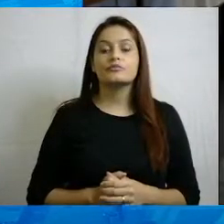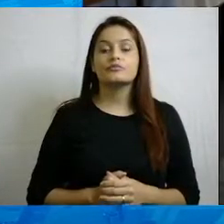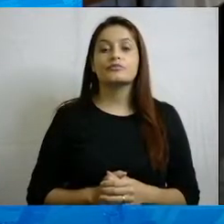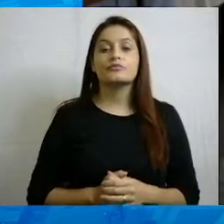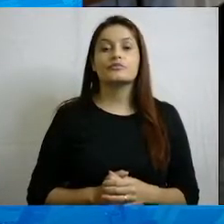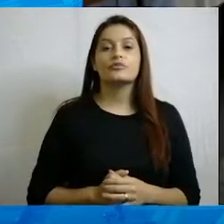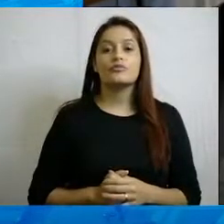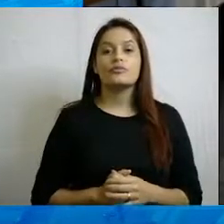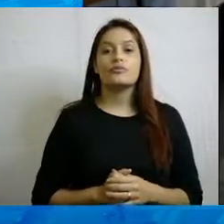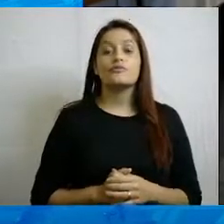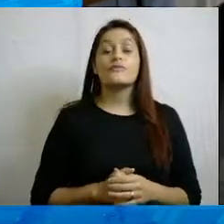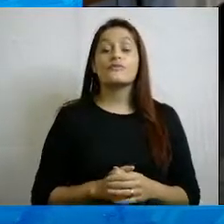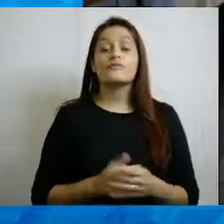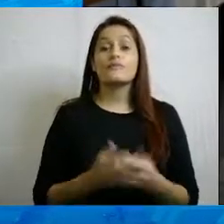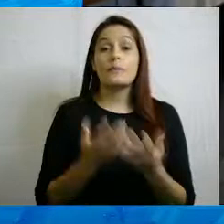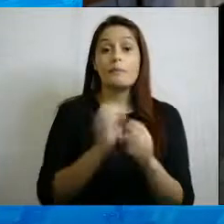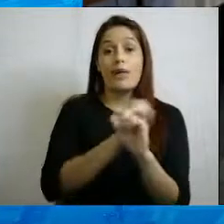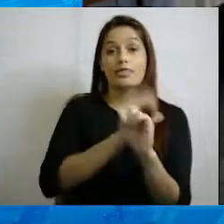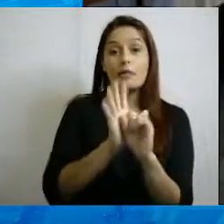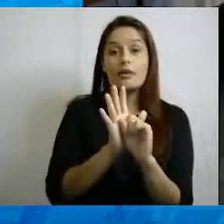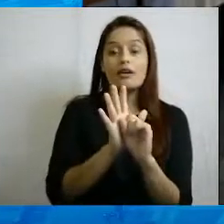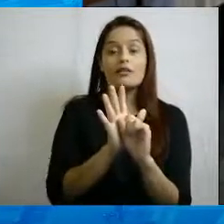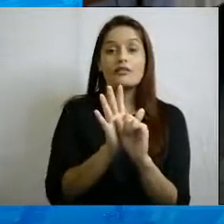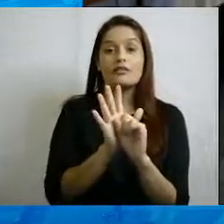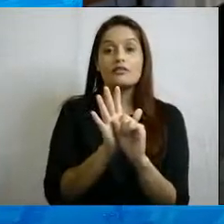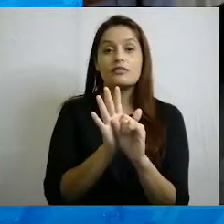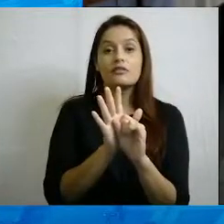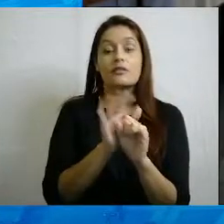En plena situación de la pandemia,